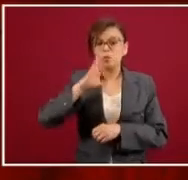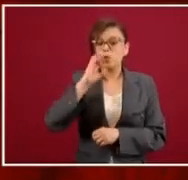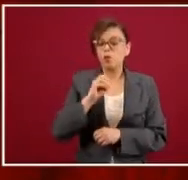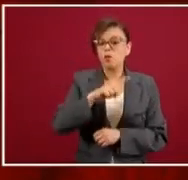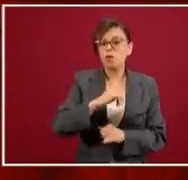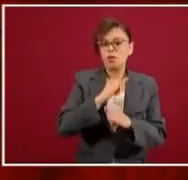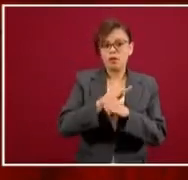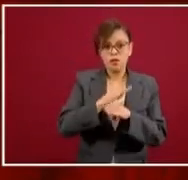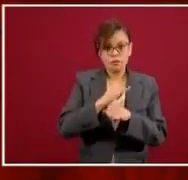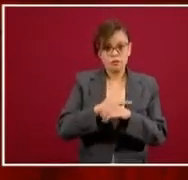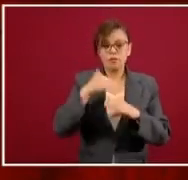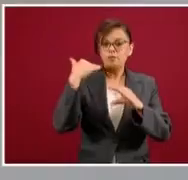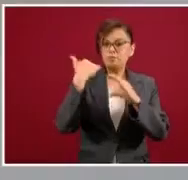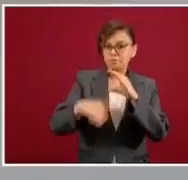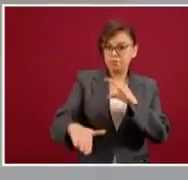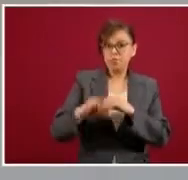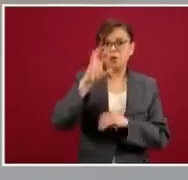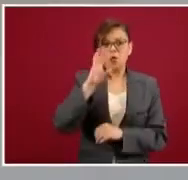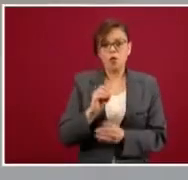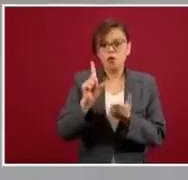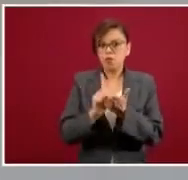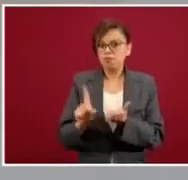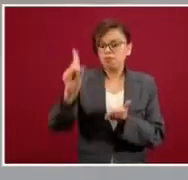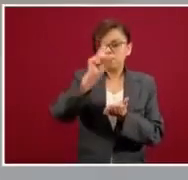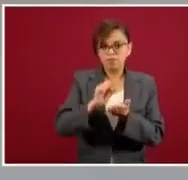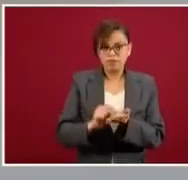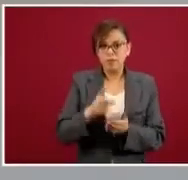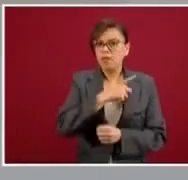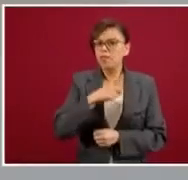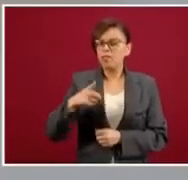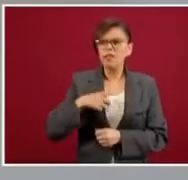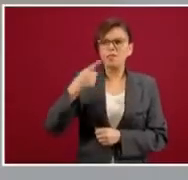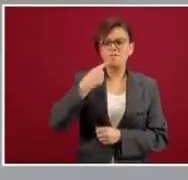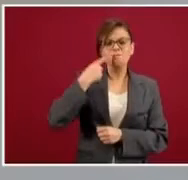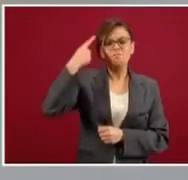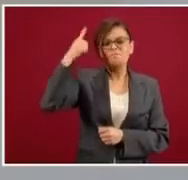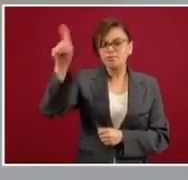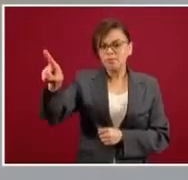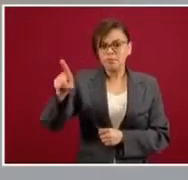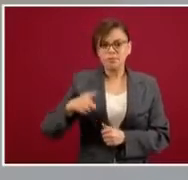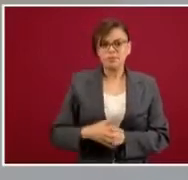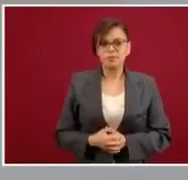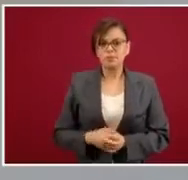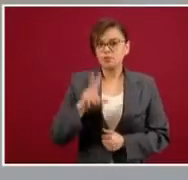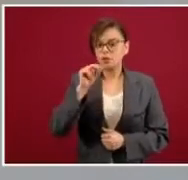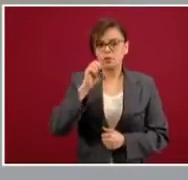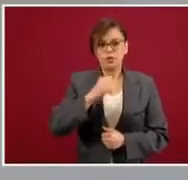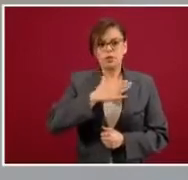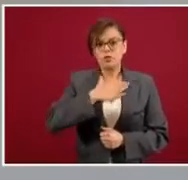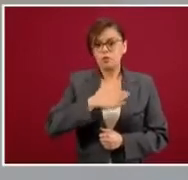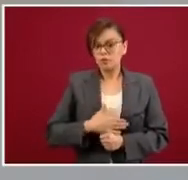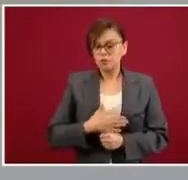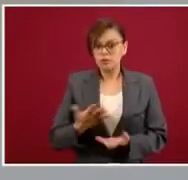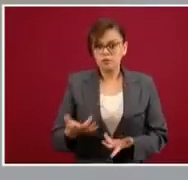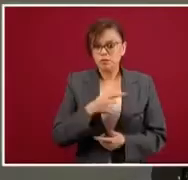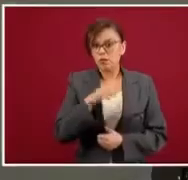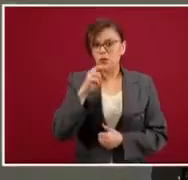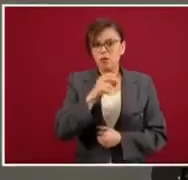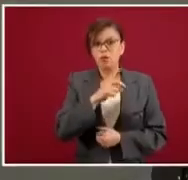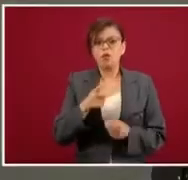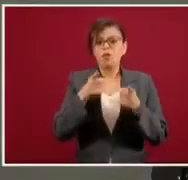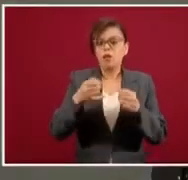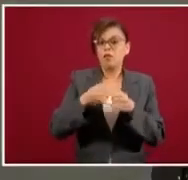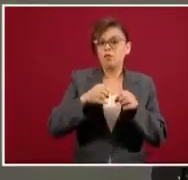Twitter, que lo denuncien. No se justifica en ninguna circunstancia que no se les informe